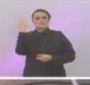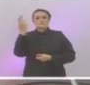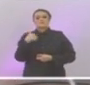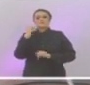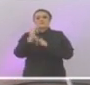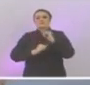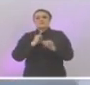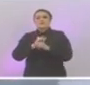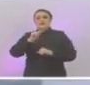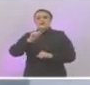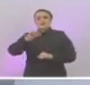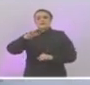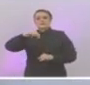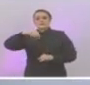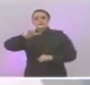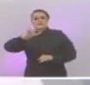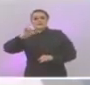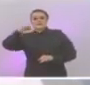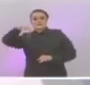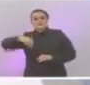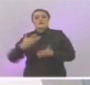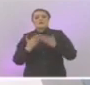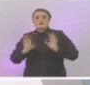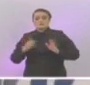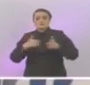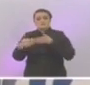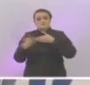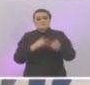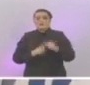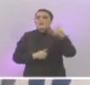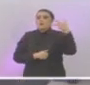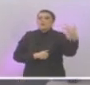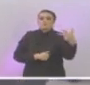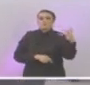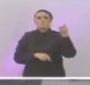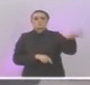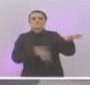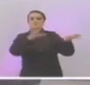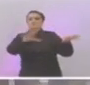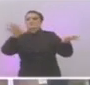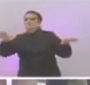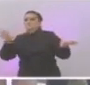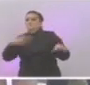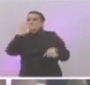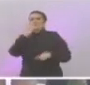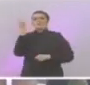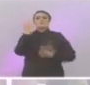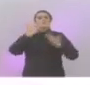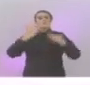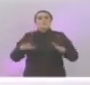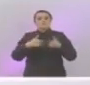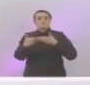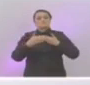en Tanquián de Escobedo, con lo cual hemos ya modernizado 8 de sus 11 campus. Y entre los